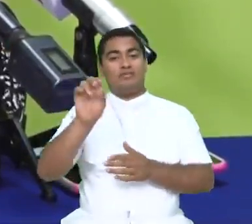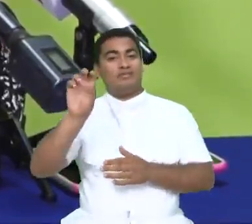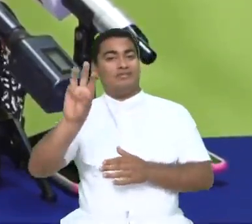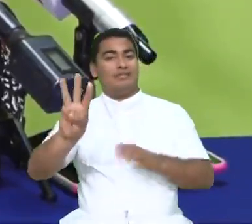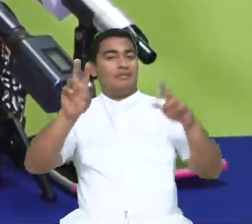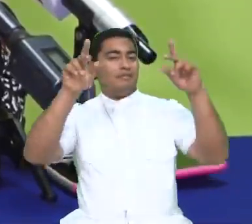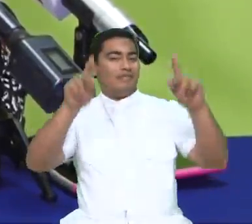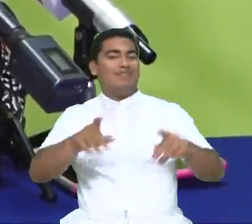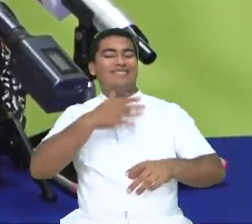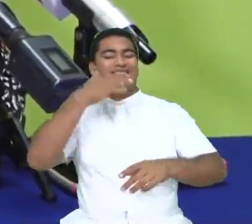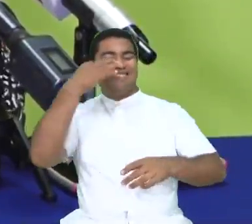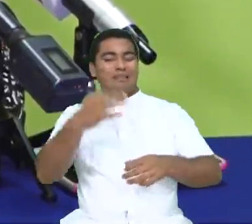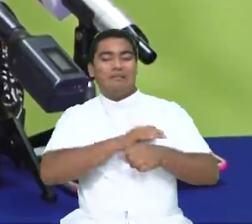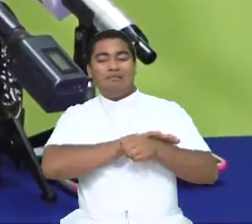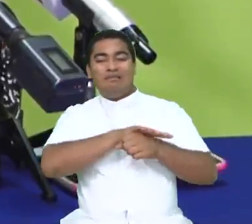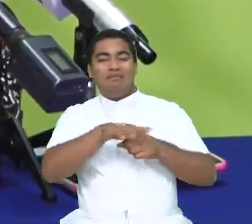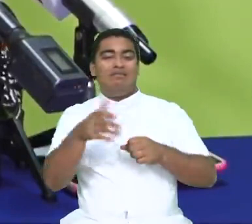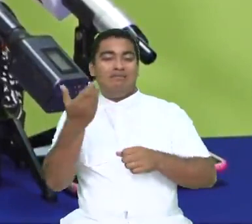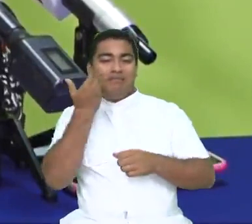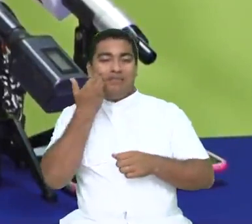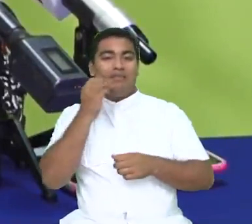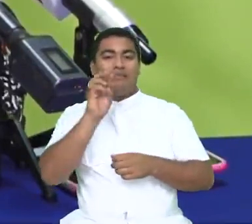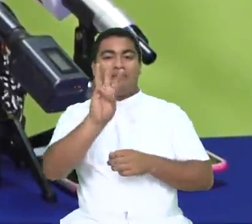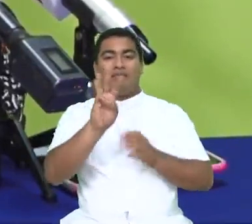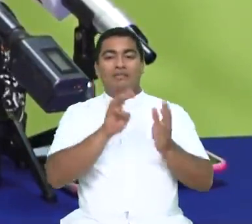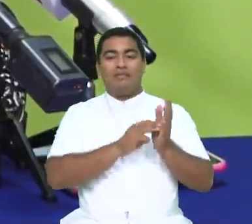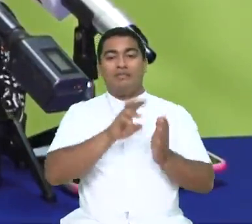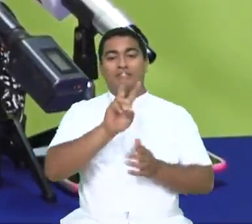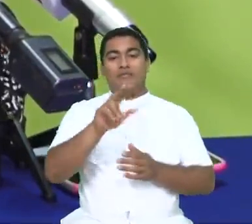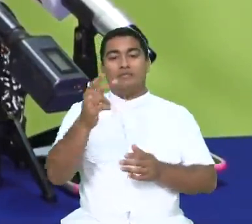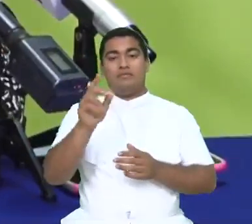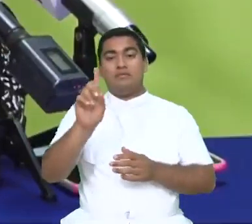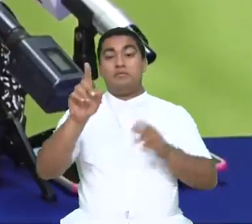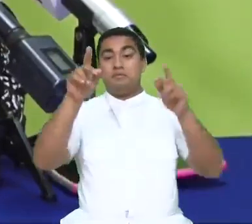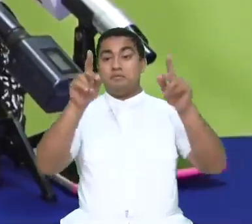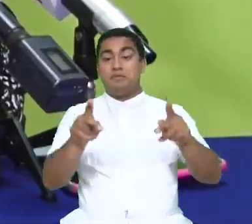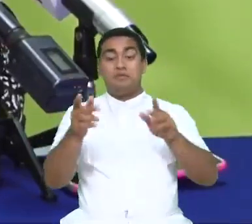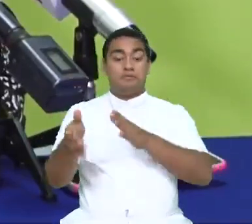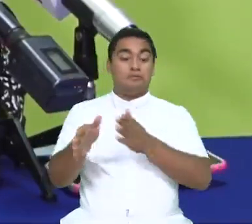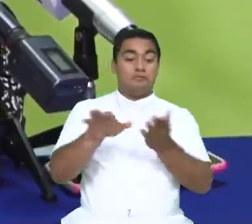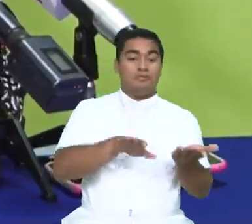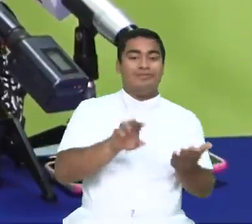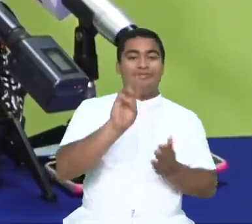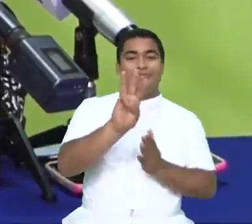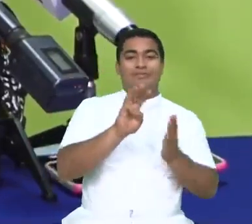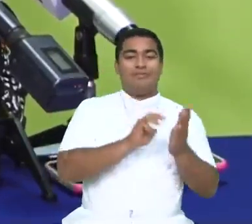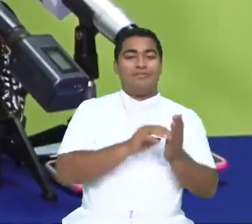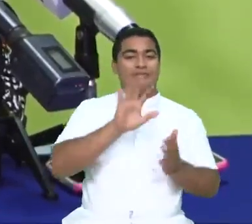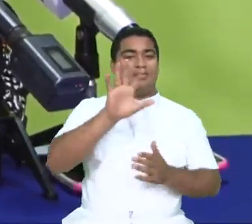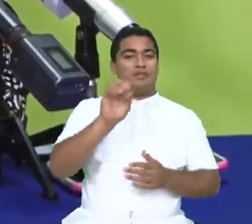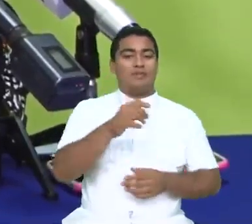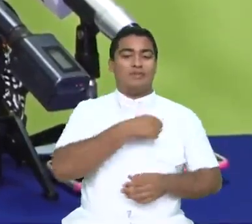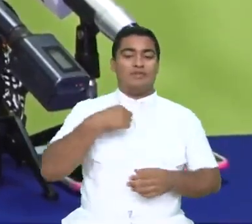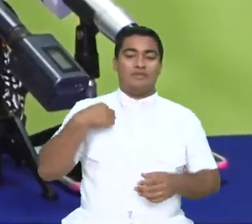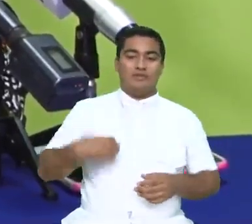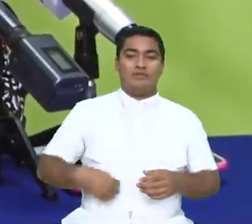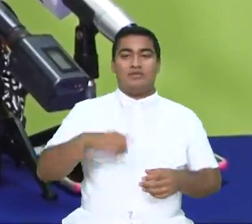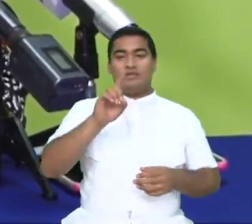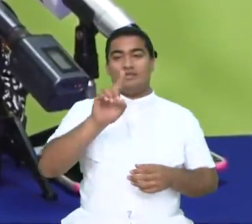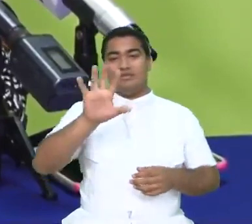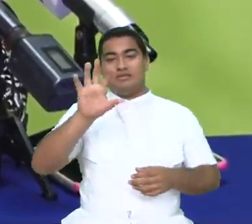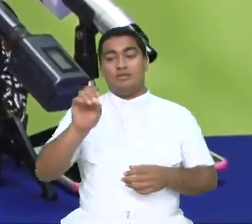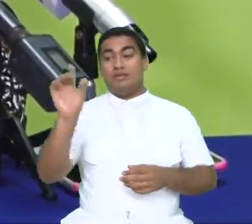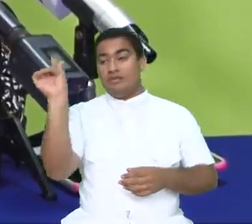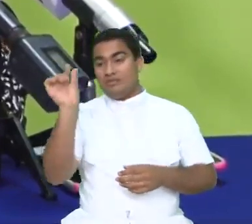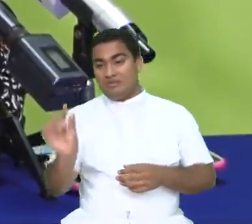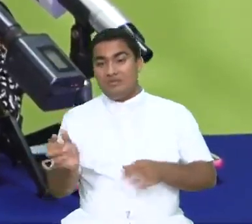y 3.381 fallecidos por esta causa, de los cuales 3.050 proceden de China, 150 en